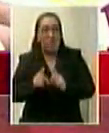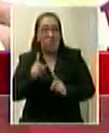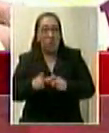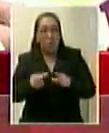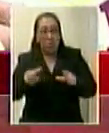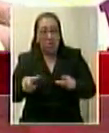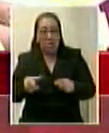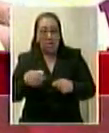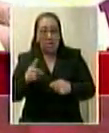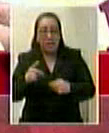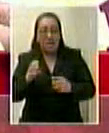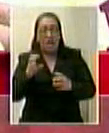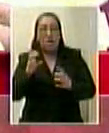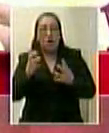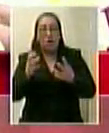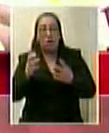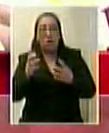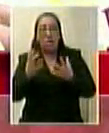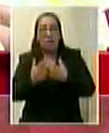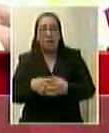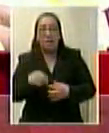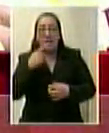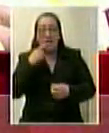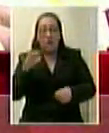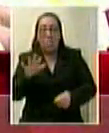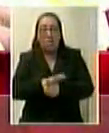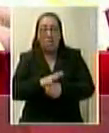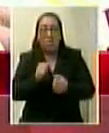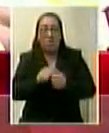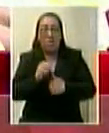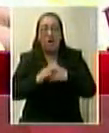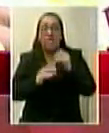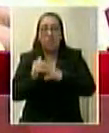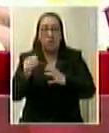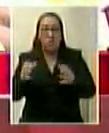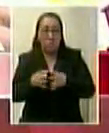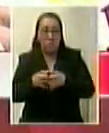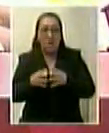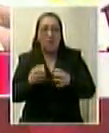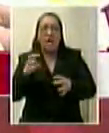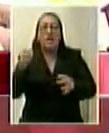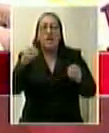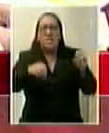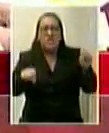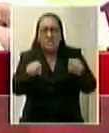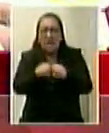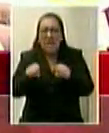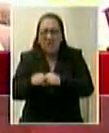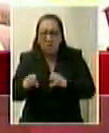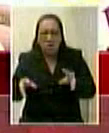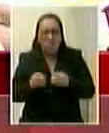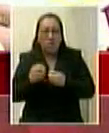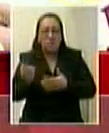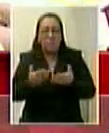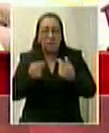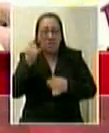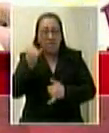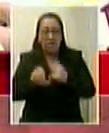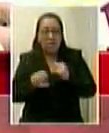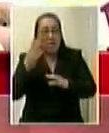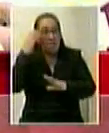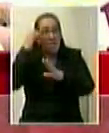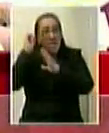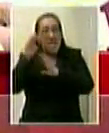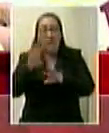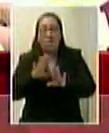zonas de la concesión que están ocupadas por infraestructura, instalaciones y servicios para fines